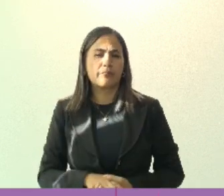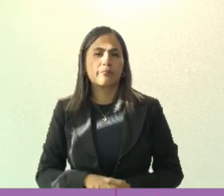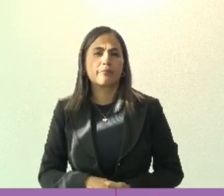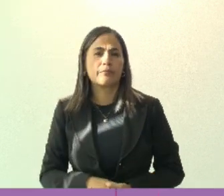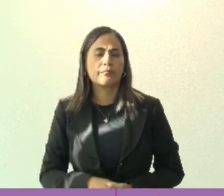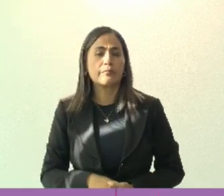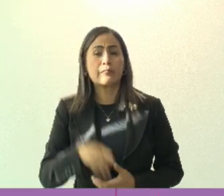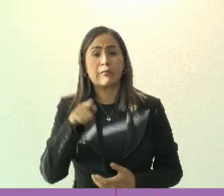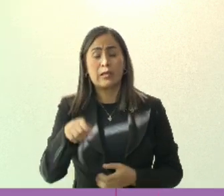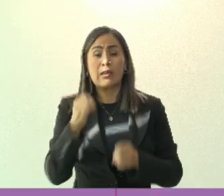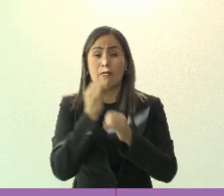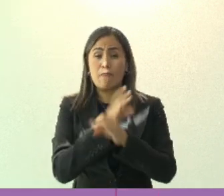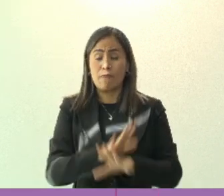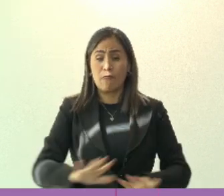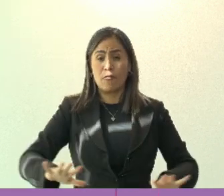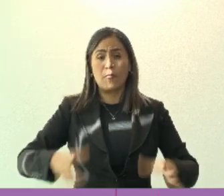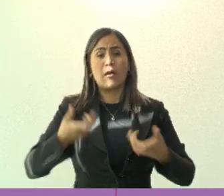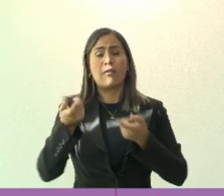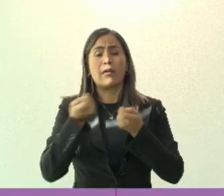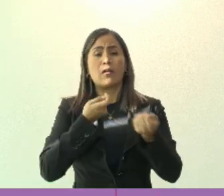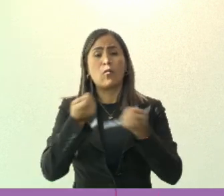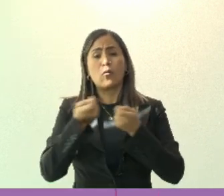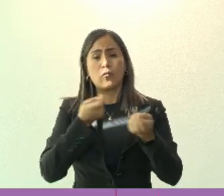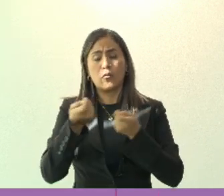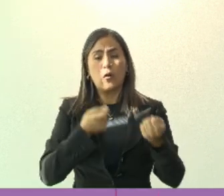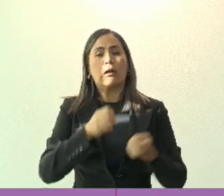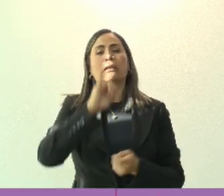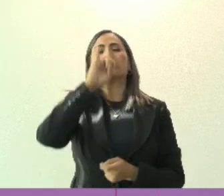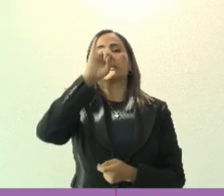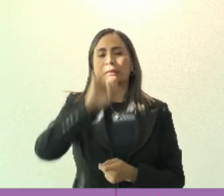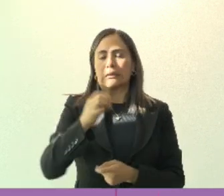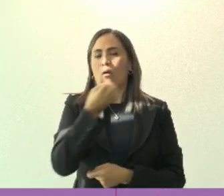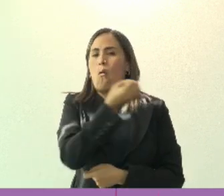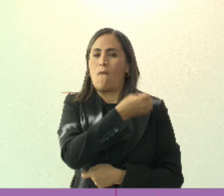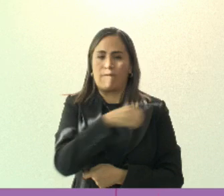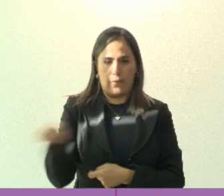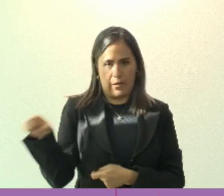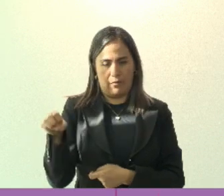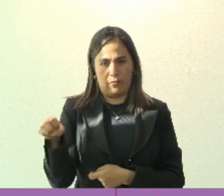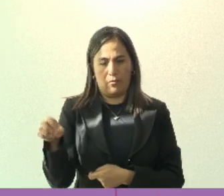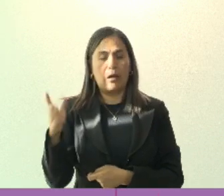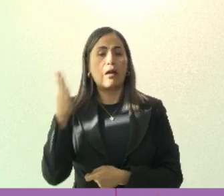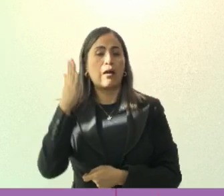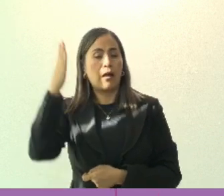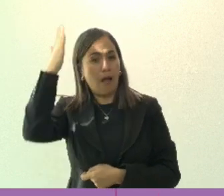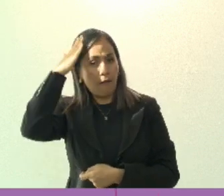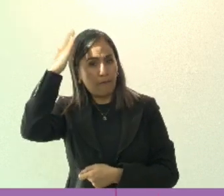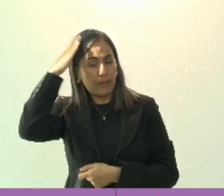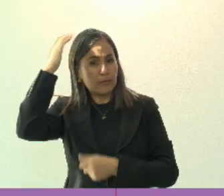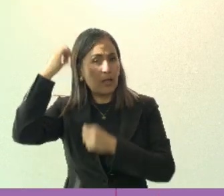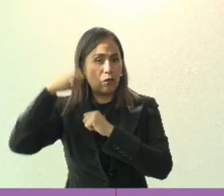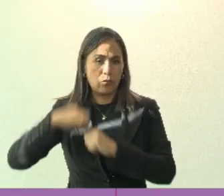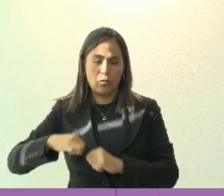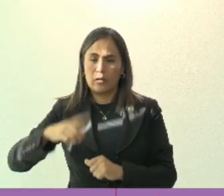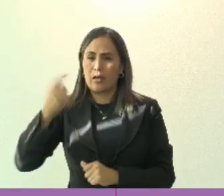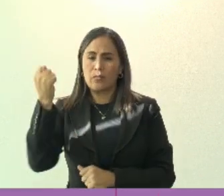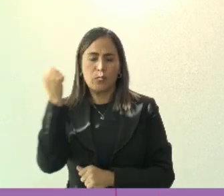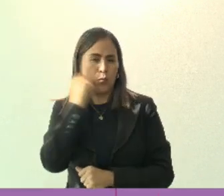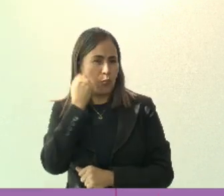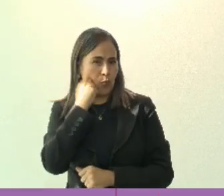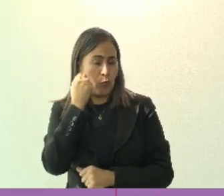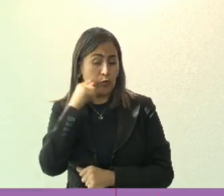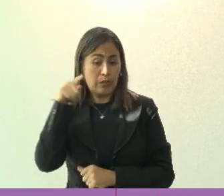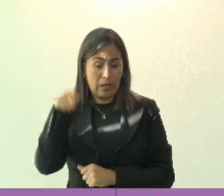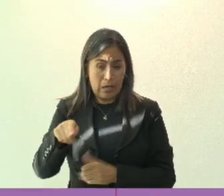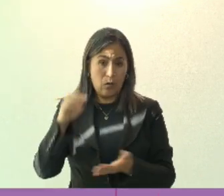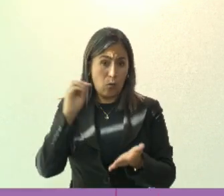este informe de gestión se tiene que hacer sí o sí, aun cuando el titular no deje el cargo